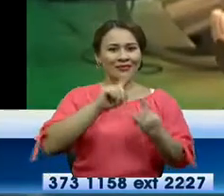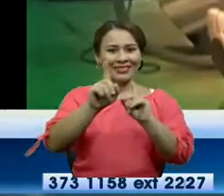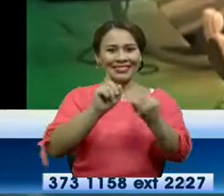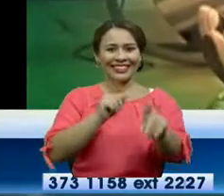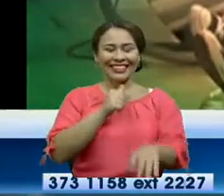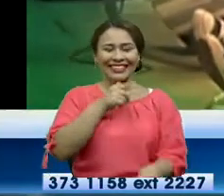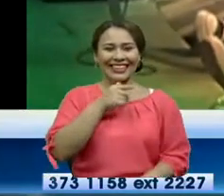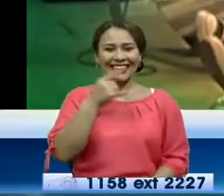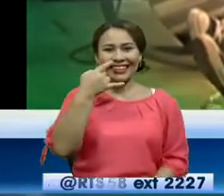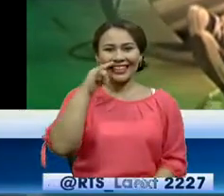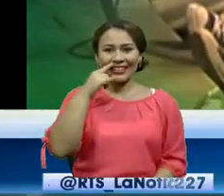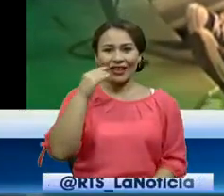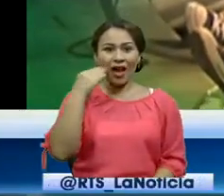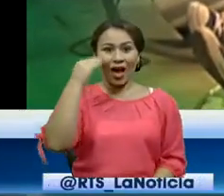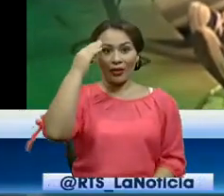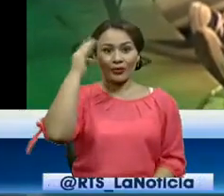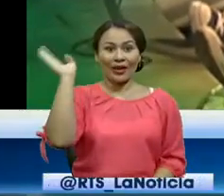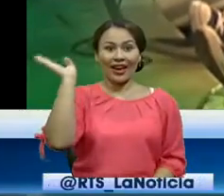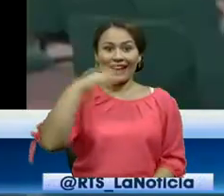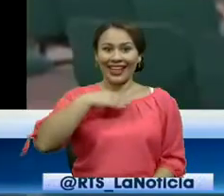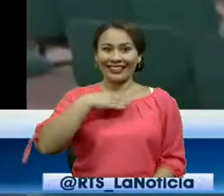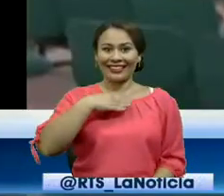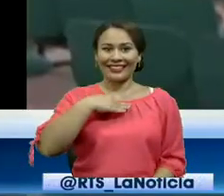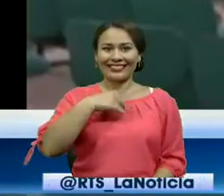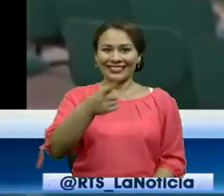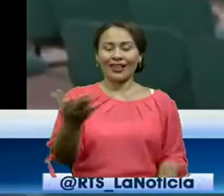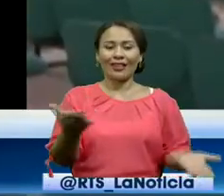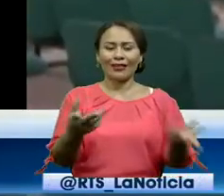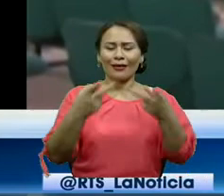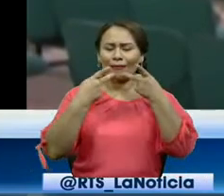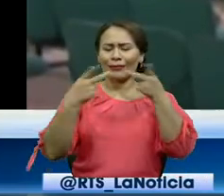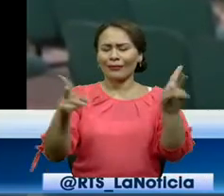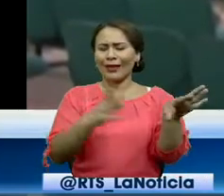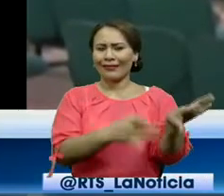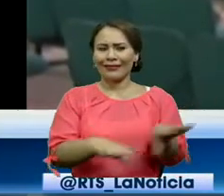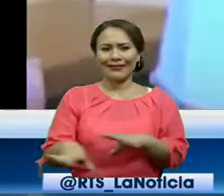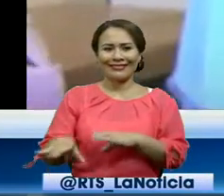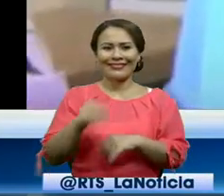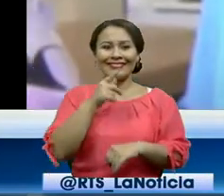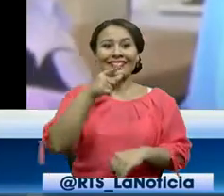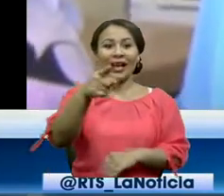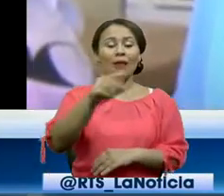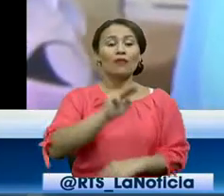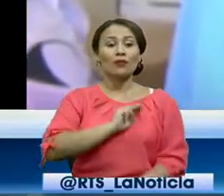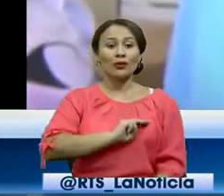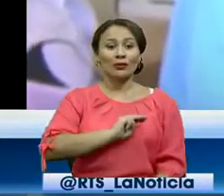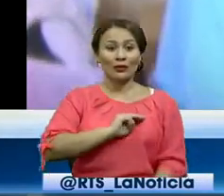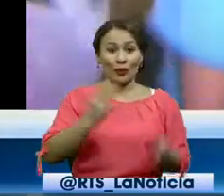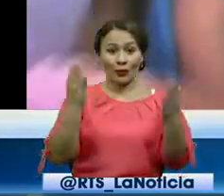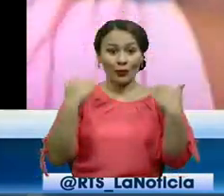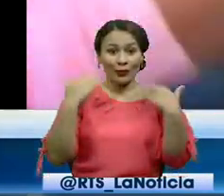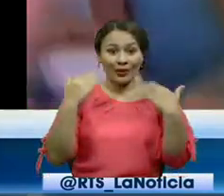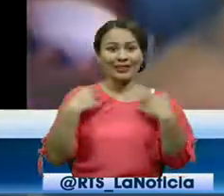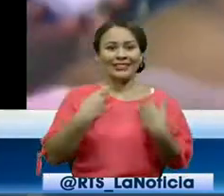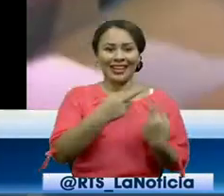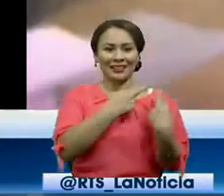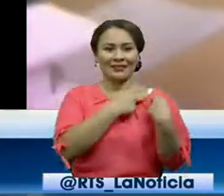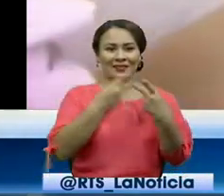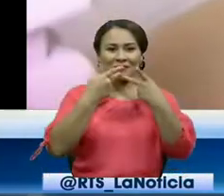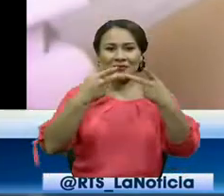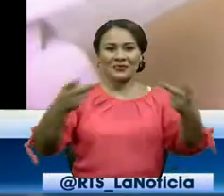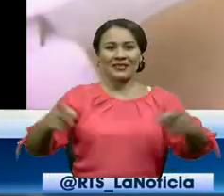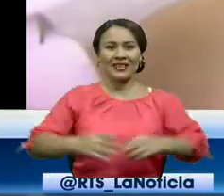médica gratuita. Se trata de un programa polifuncional que brinda el Cabildo porteño a las familias para su